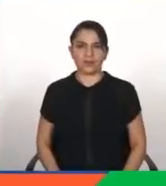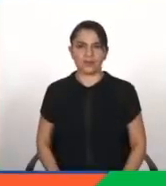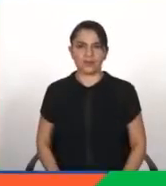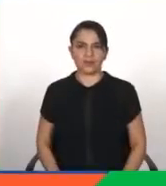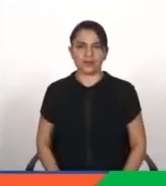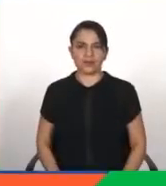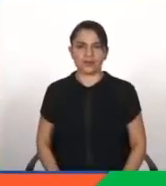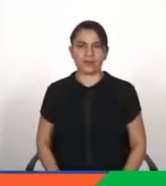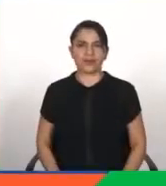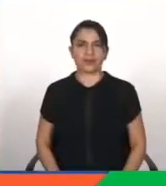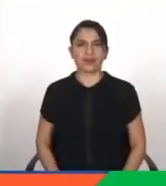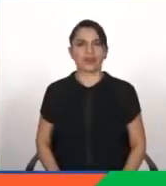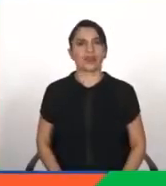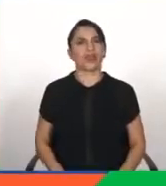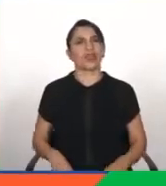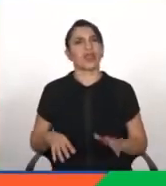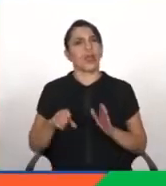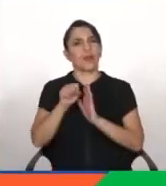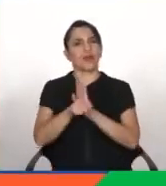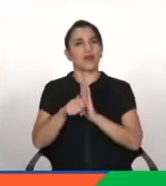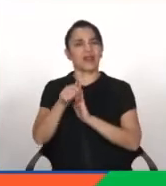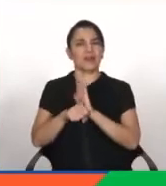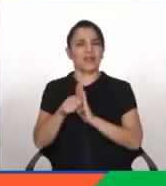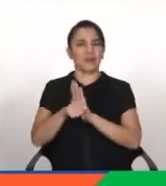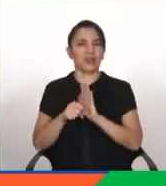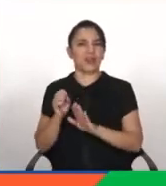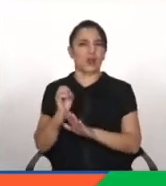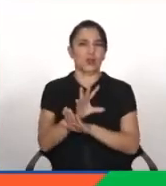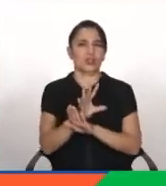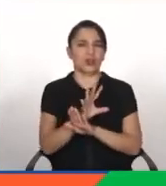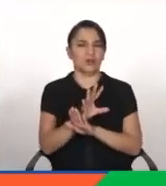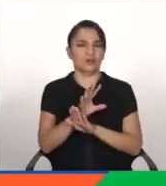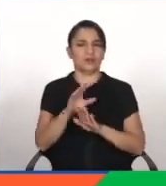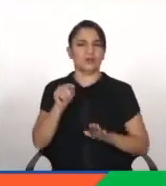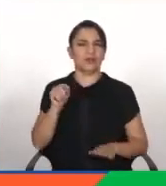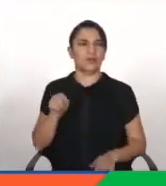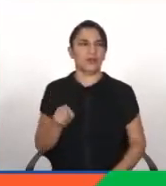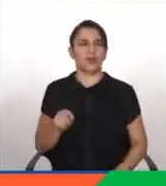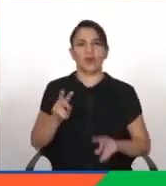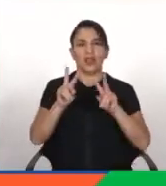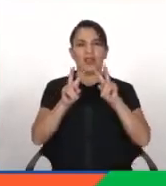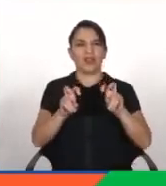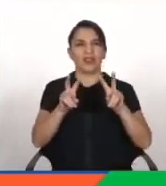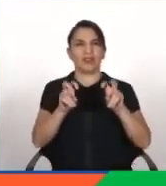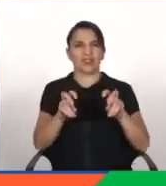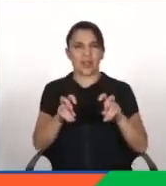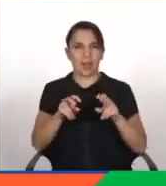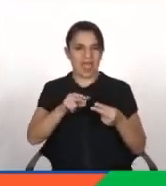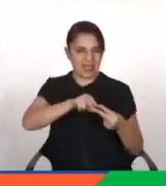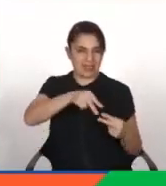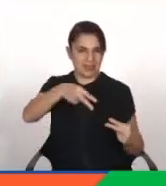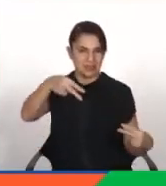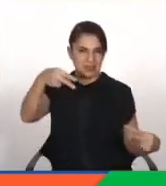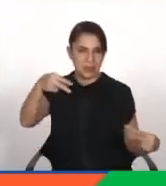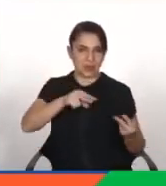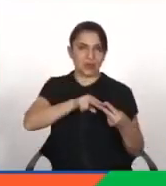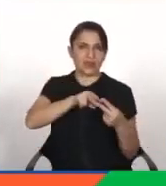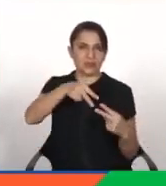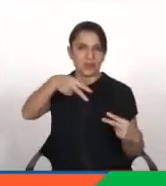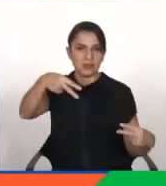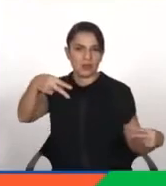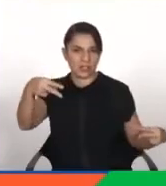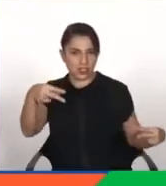Mencionan tanto, tanto la película que ataca que lo voy a tener que ver. No, ah, sí, visto, pues no mira. Ya, hoy día mismo está me voy a ver